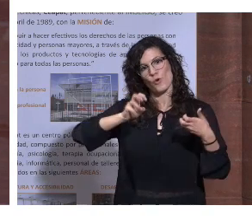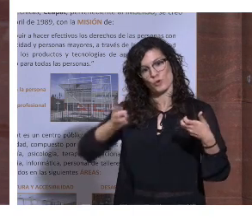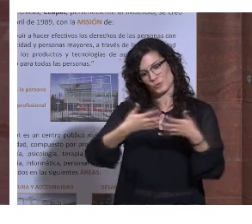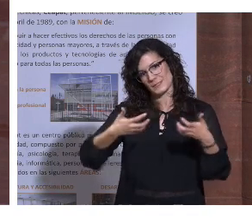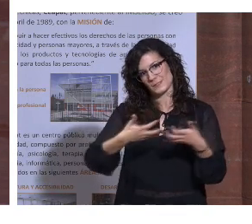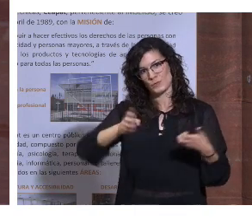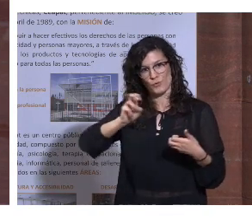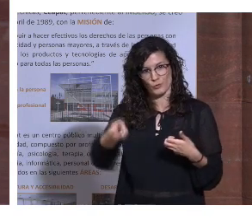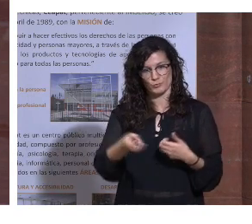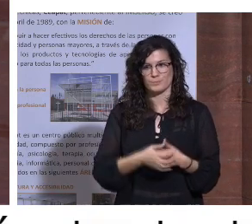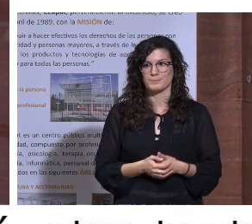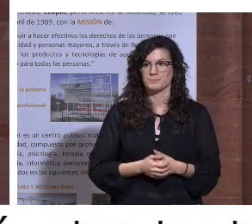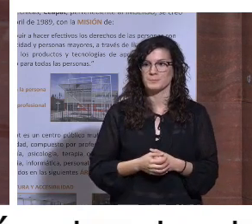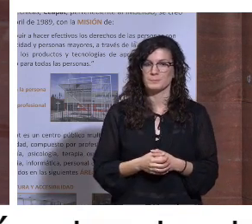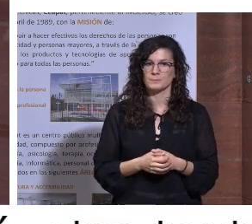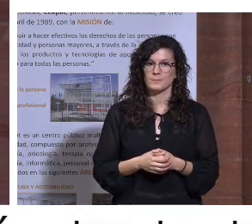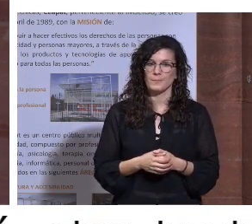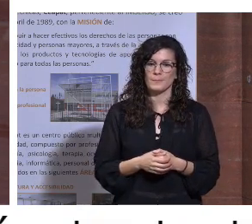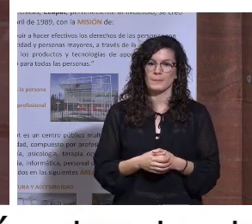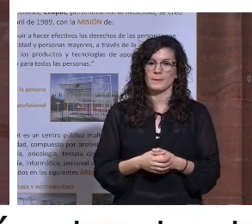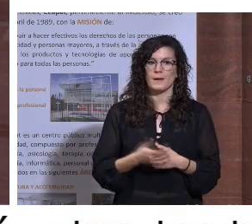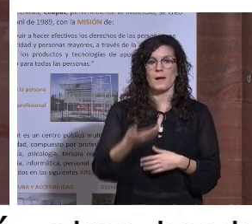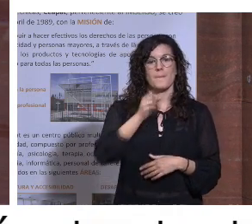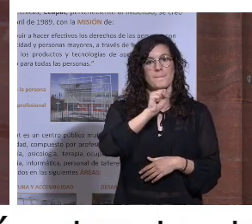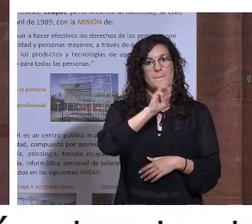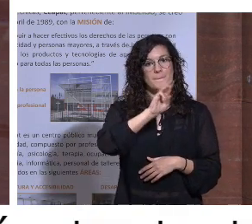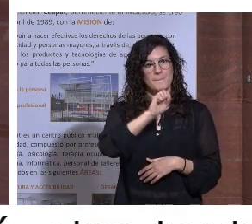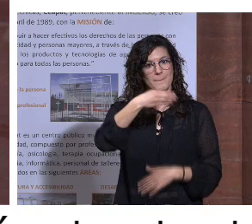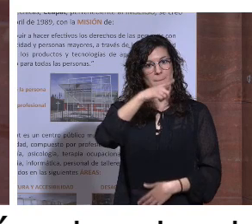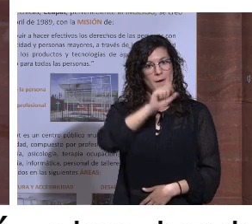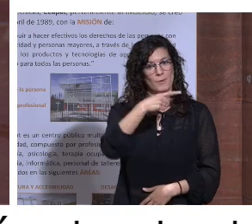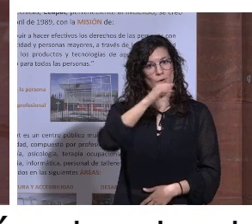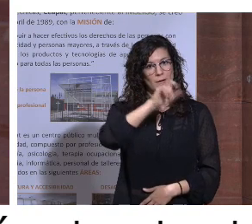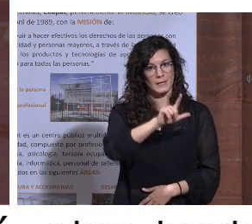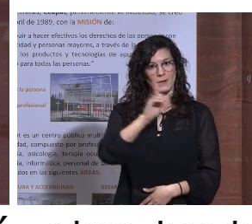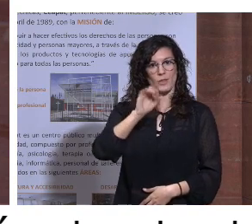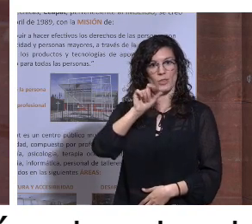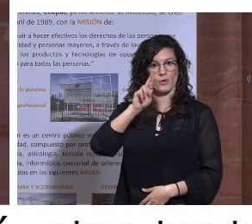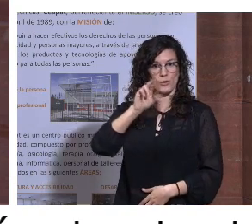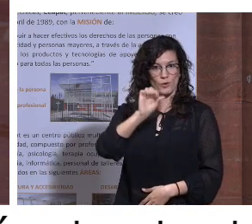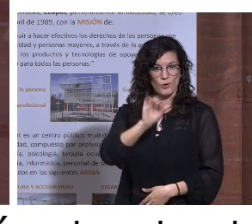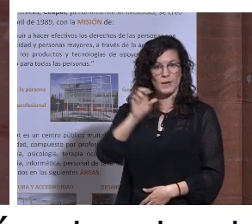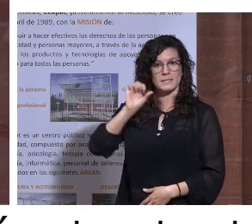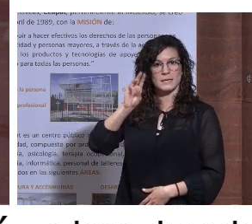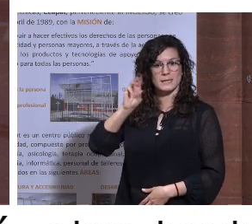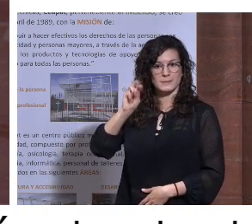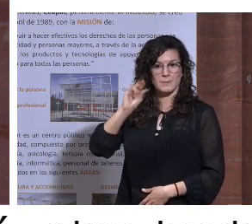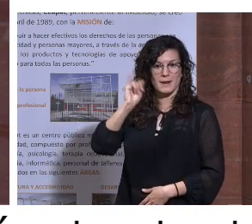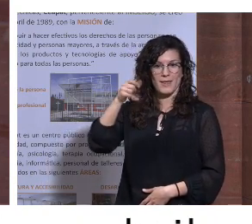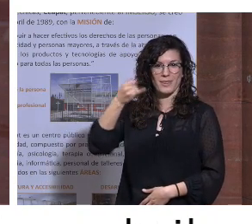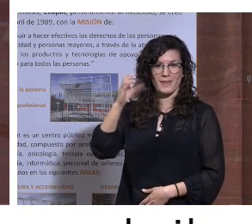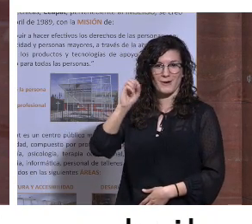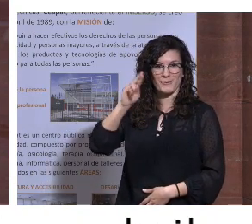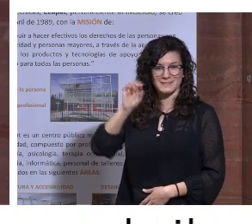texto que dice así. A Pablo Gil, Dolores Abril, Esperanza Cortés, Josefina Domínguez, Vicente Dorado,